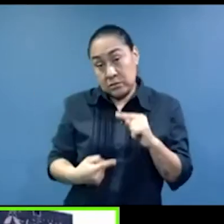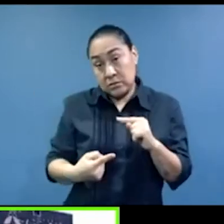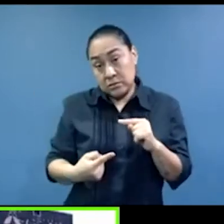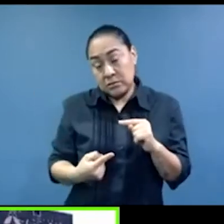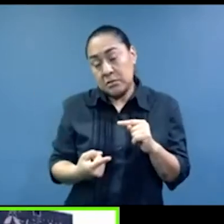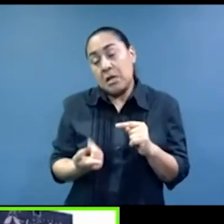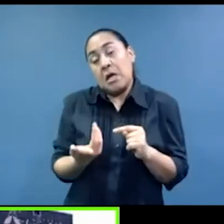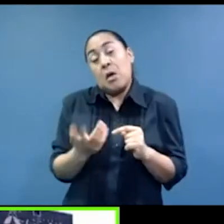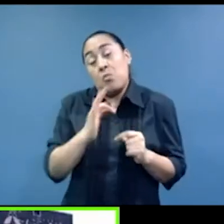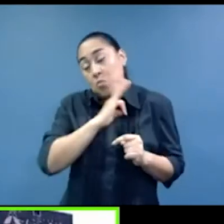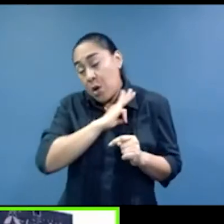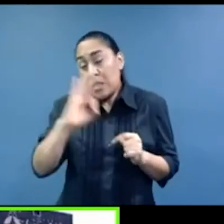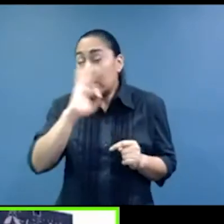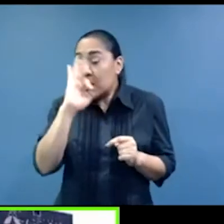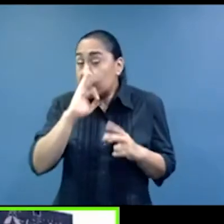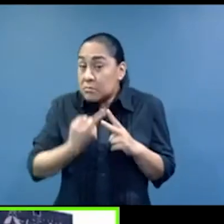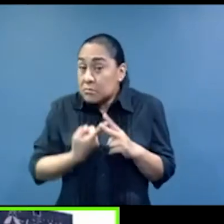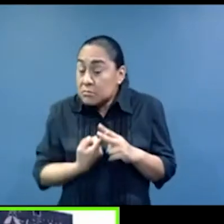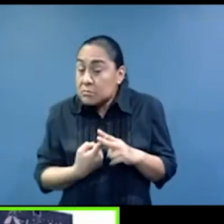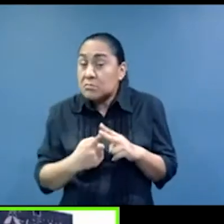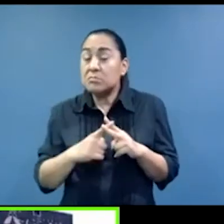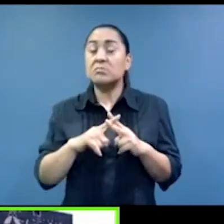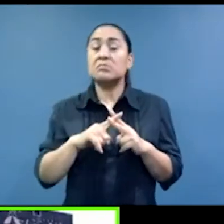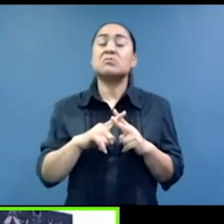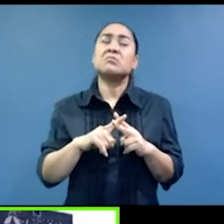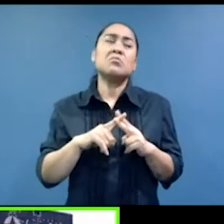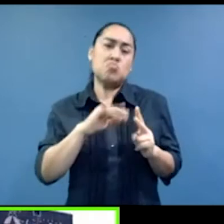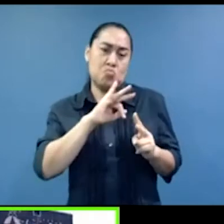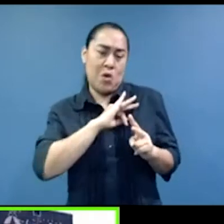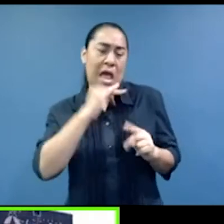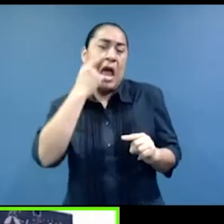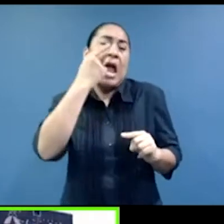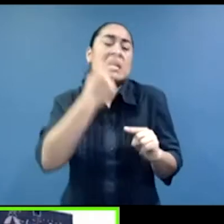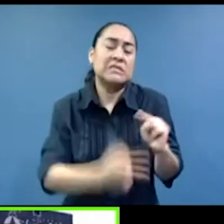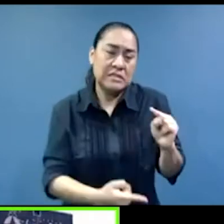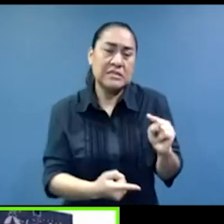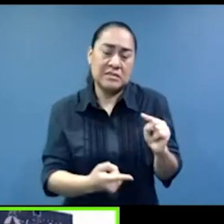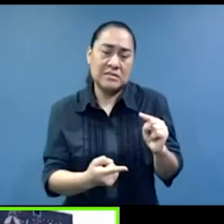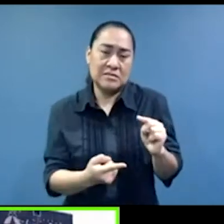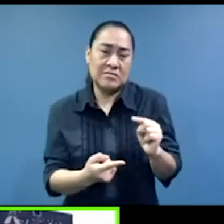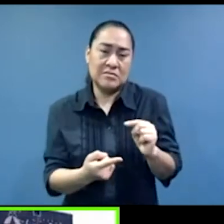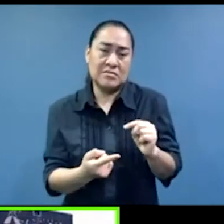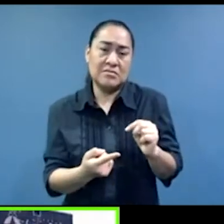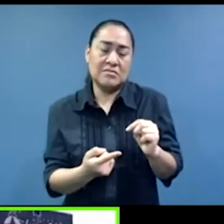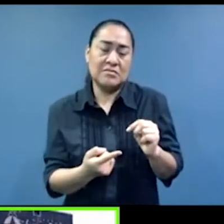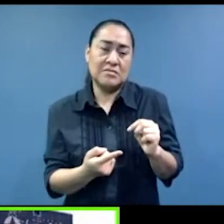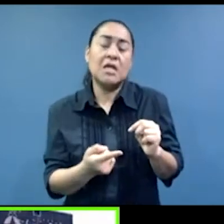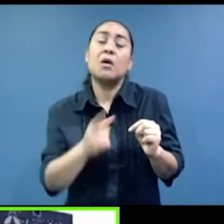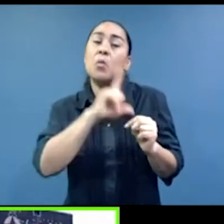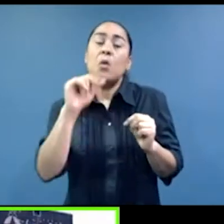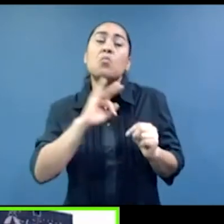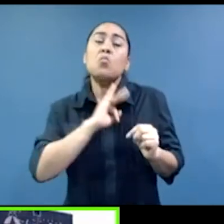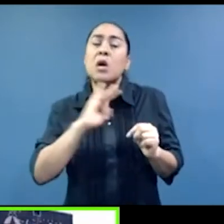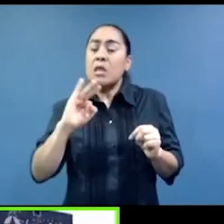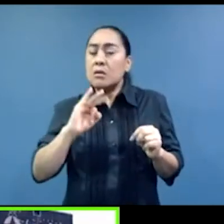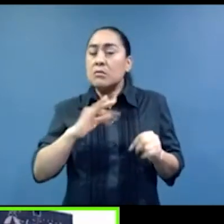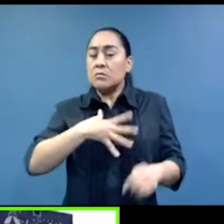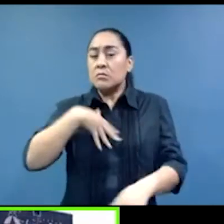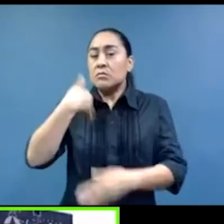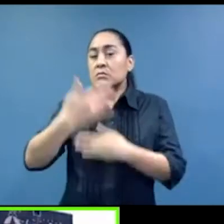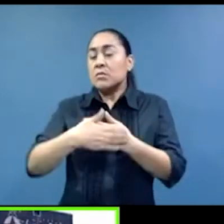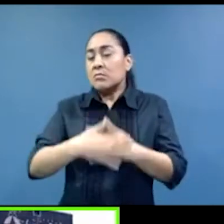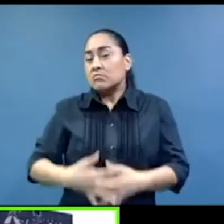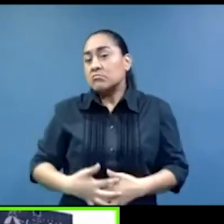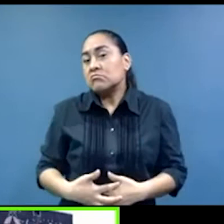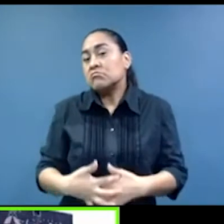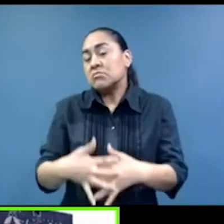etapa inicial ser evitada y así poder tener una reproducción libre de una enfermedad que es